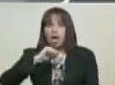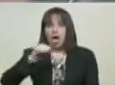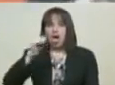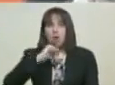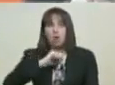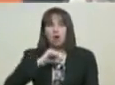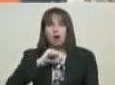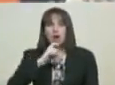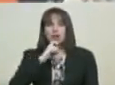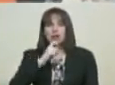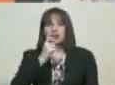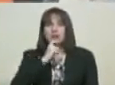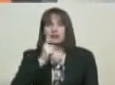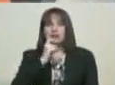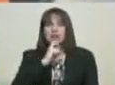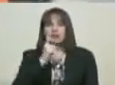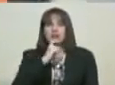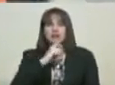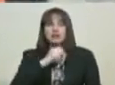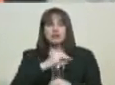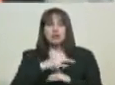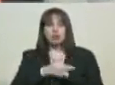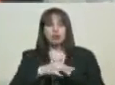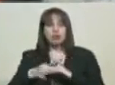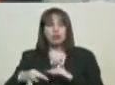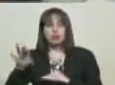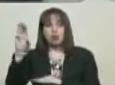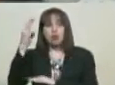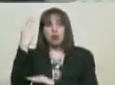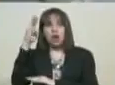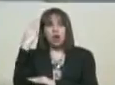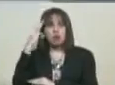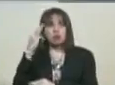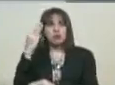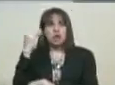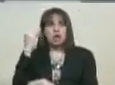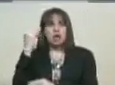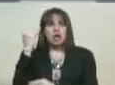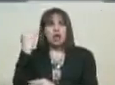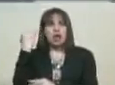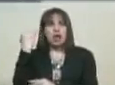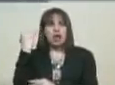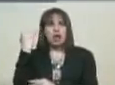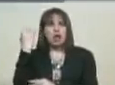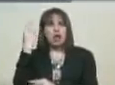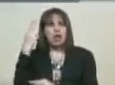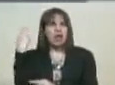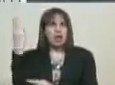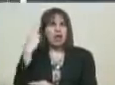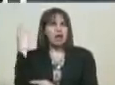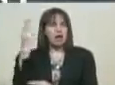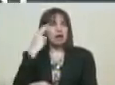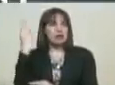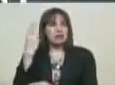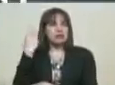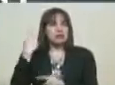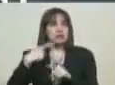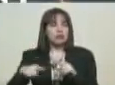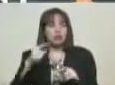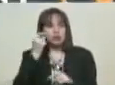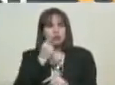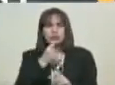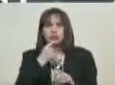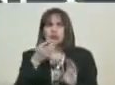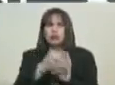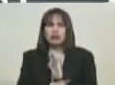con dificultades de agua los municipios de Baruta, de Latillo, parte del municipio de Sucre. Me encuentro acá con el alcalde de Latillo, con el